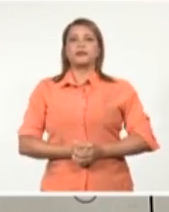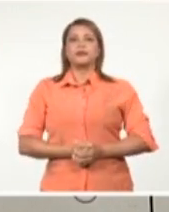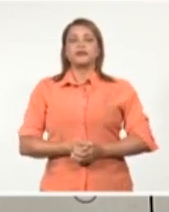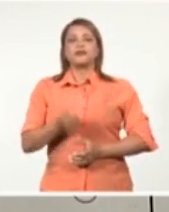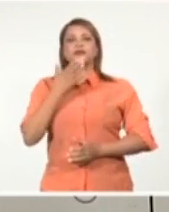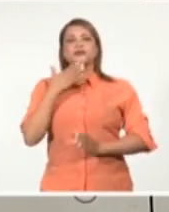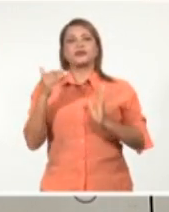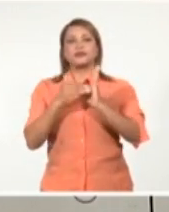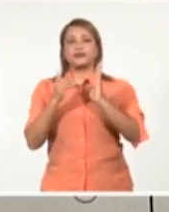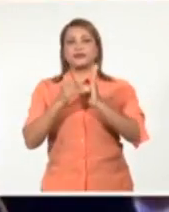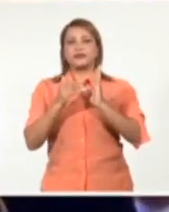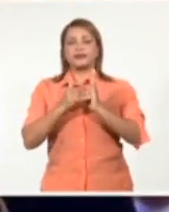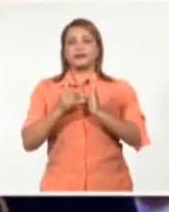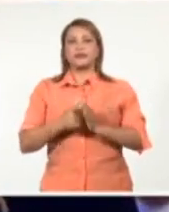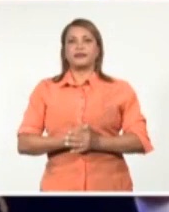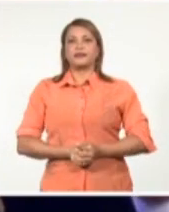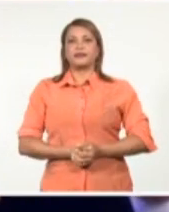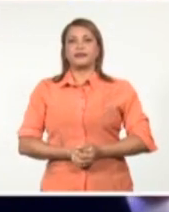tardes